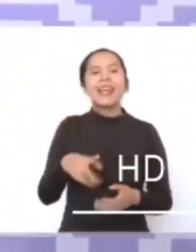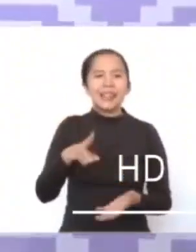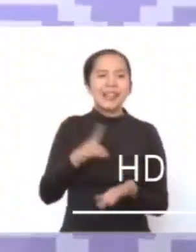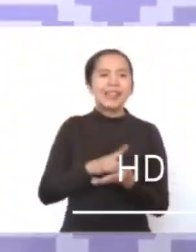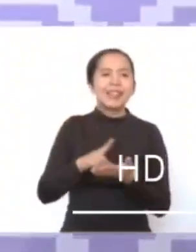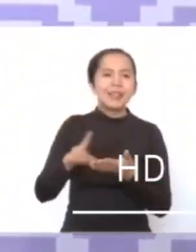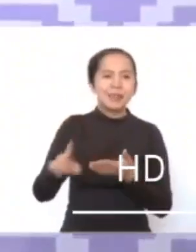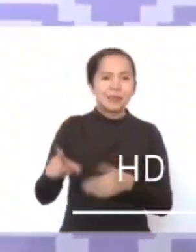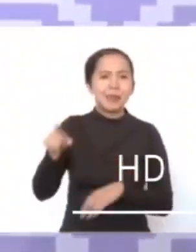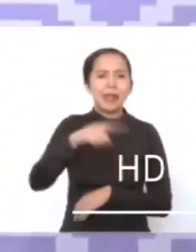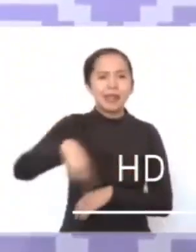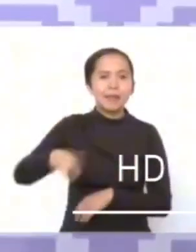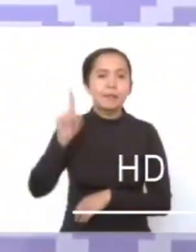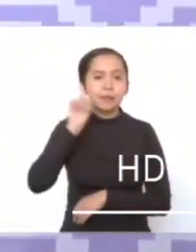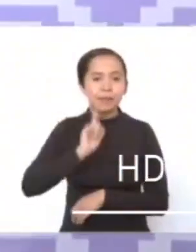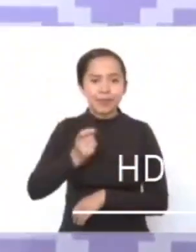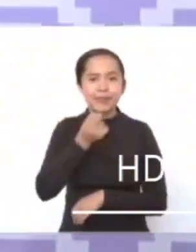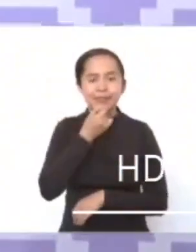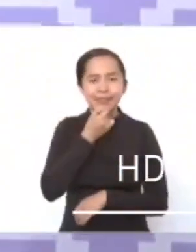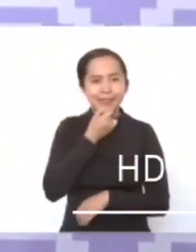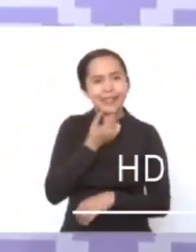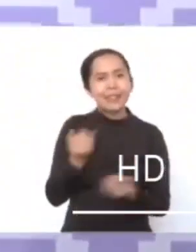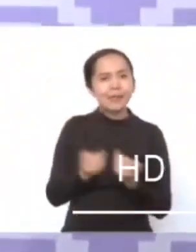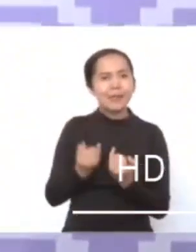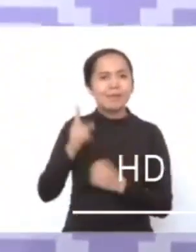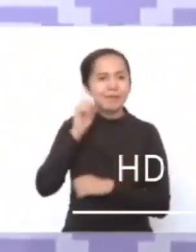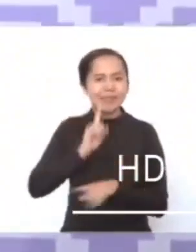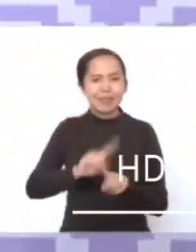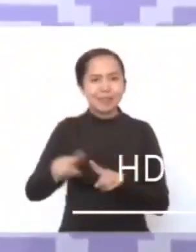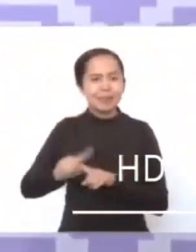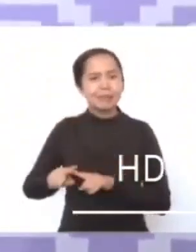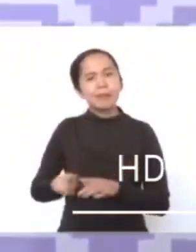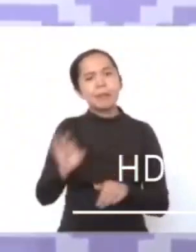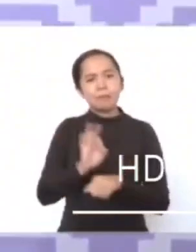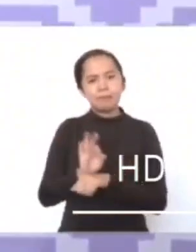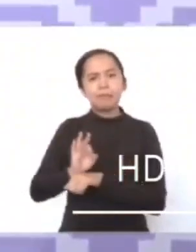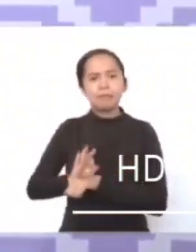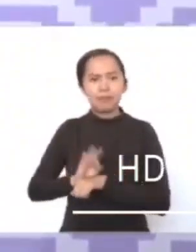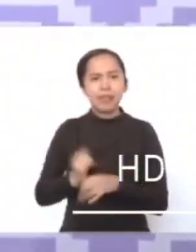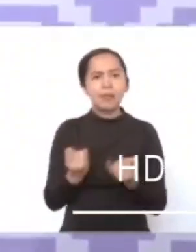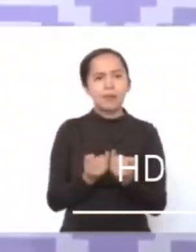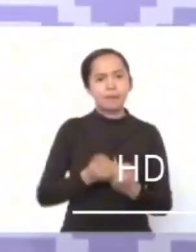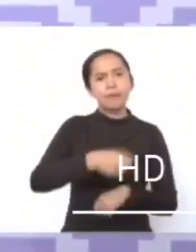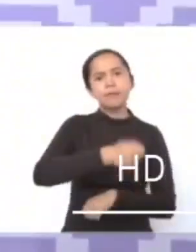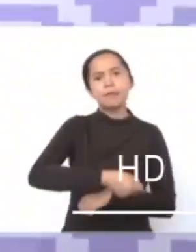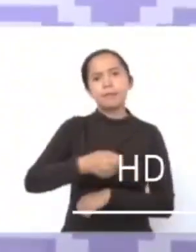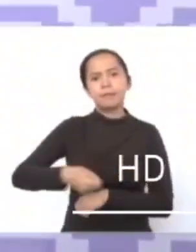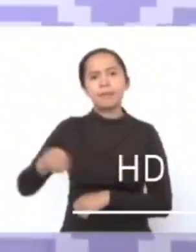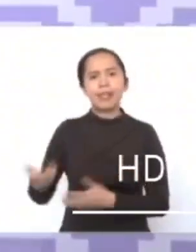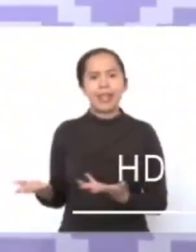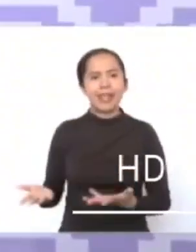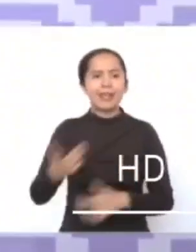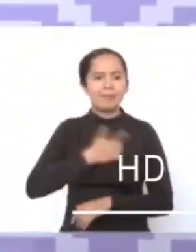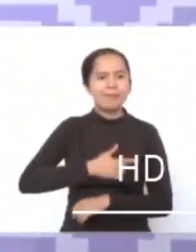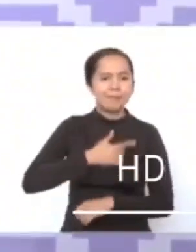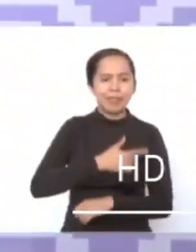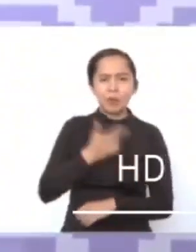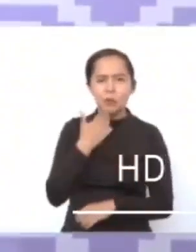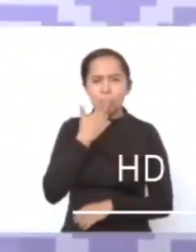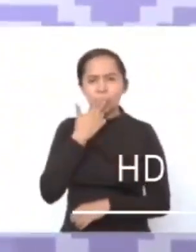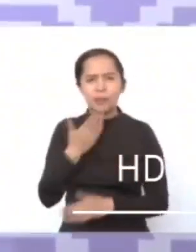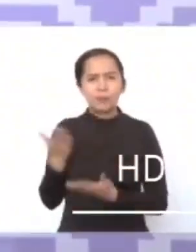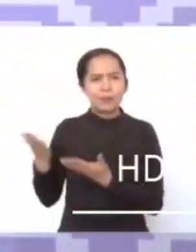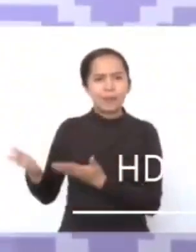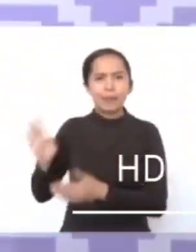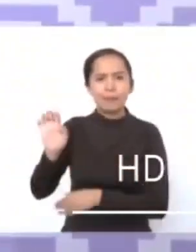de las niñas y las mujeres en la ciudad. Saludo también con mucho gusto, emoción y aprecio a